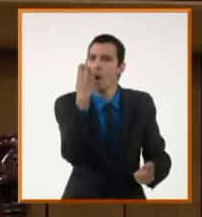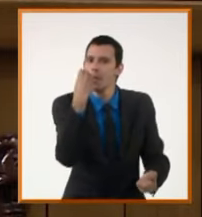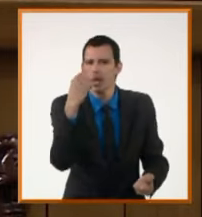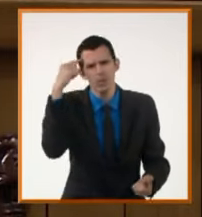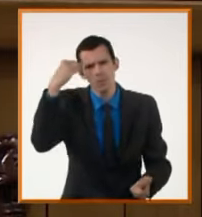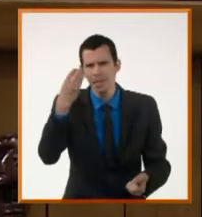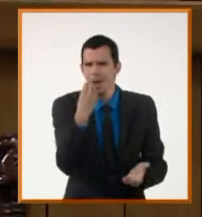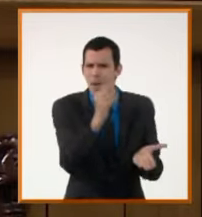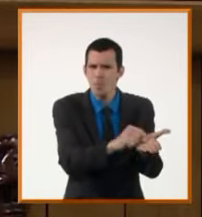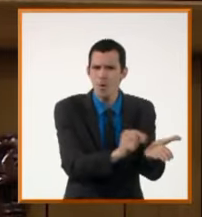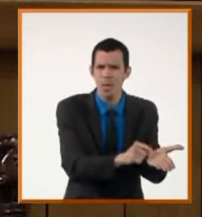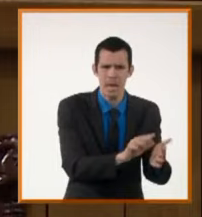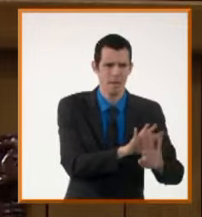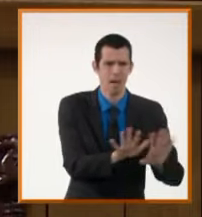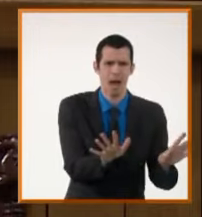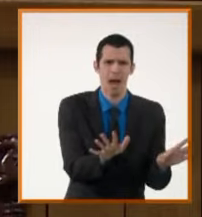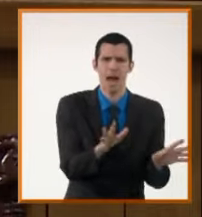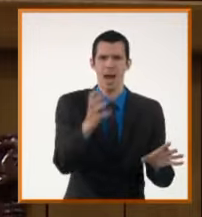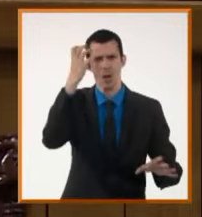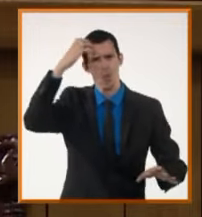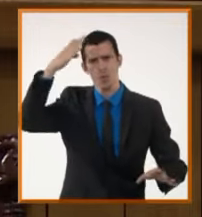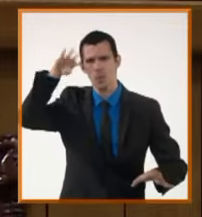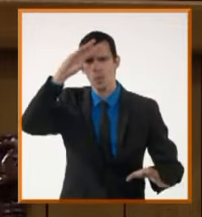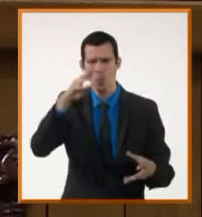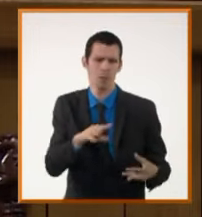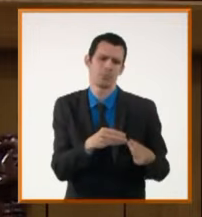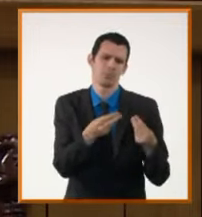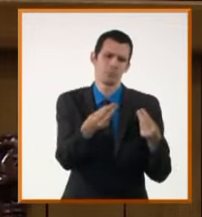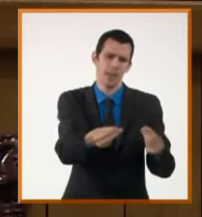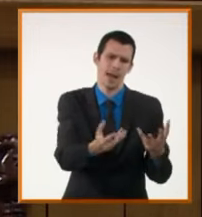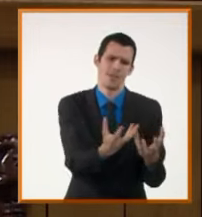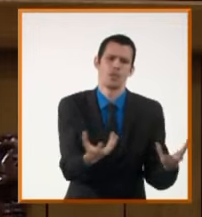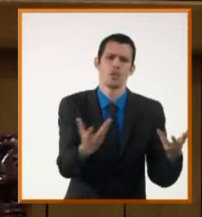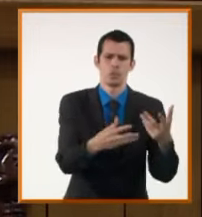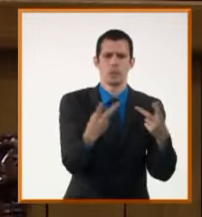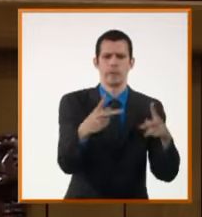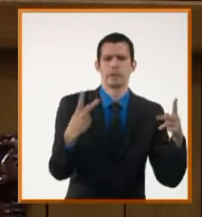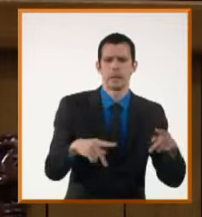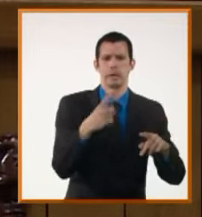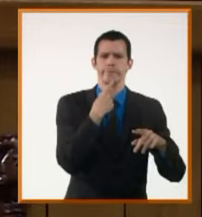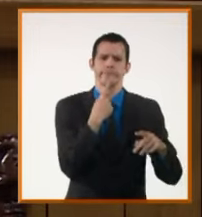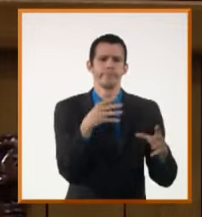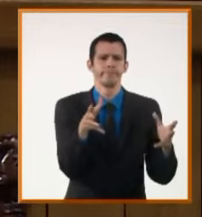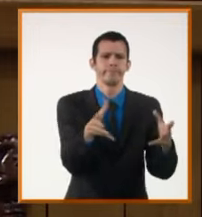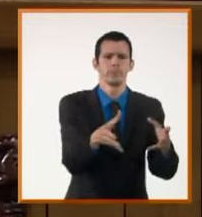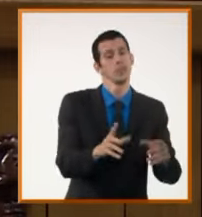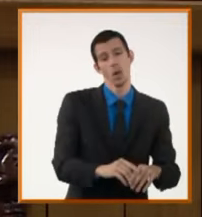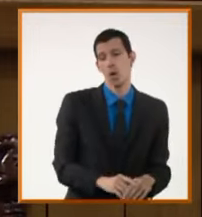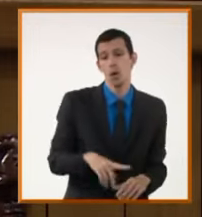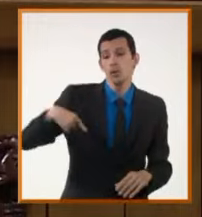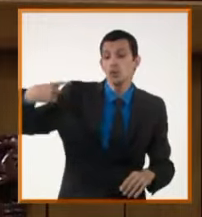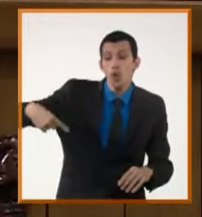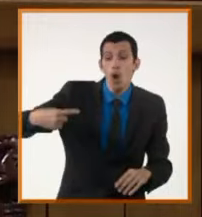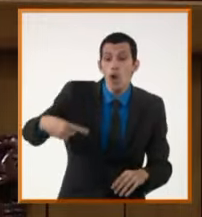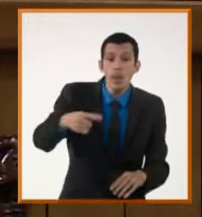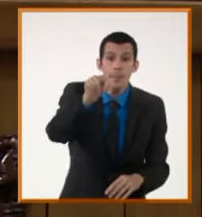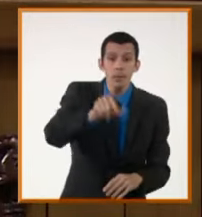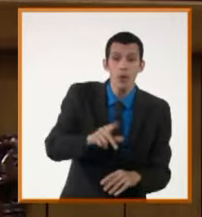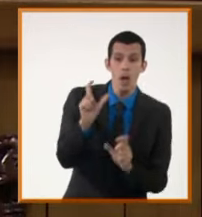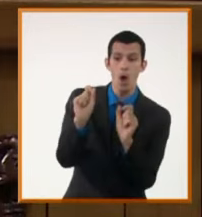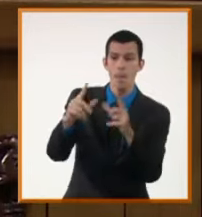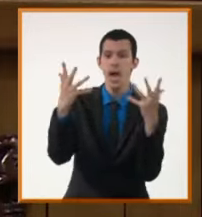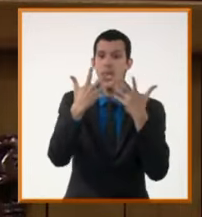lograr esos resultados en todo el comercio. Y nosotros estamos tomando un grupo de medidas que nos va a conducir a